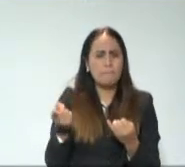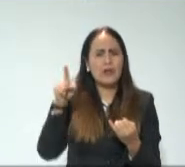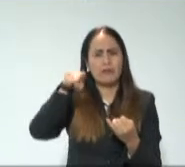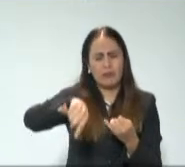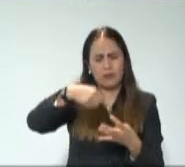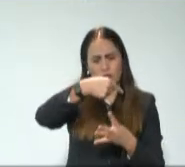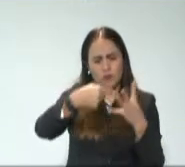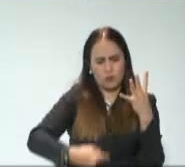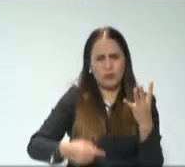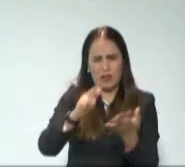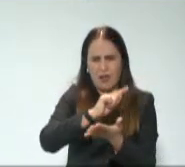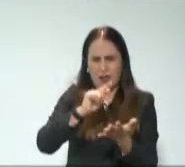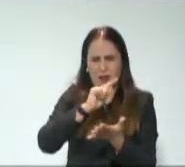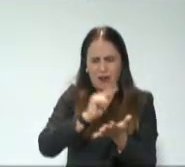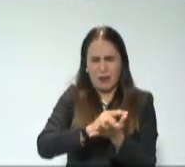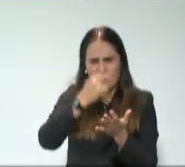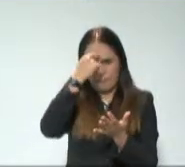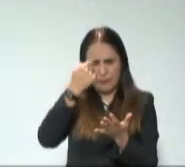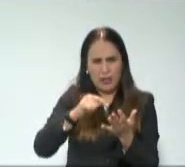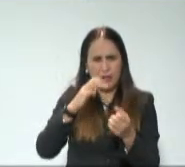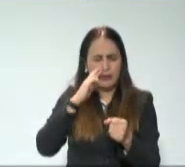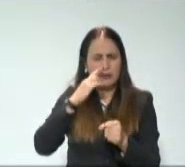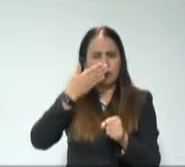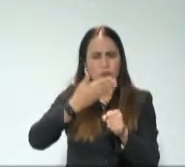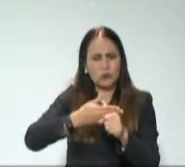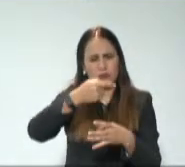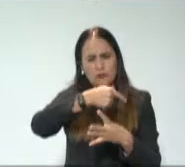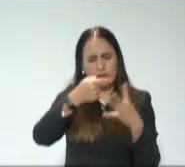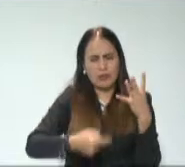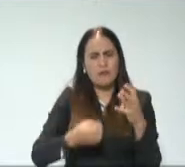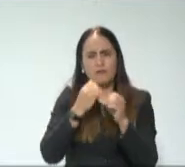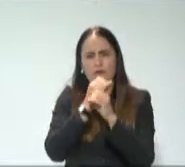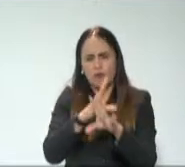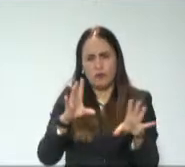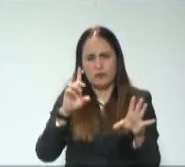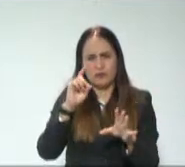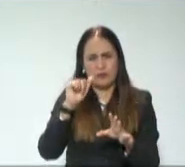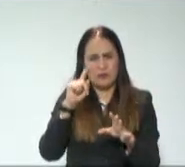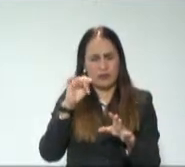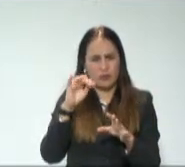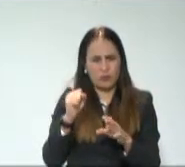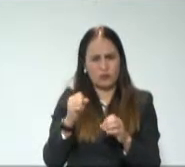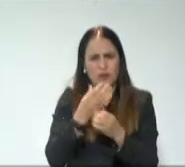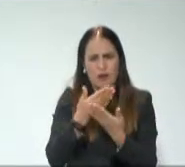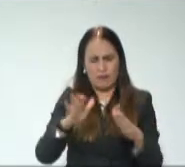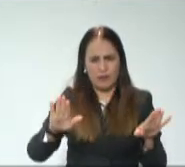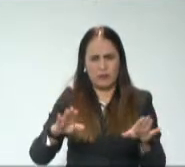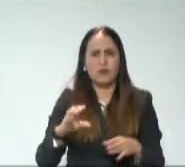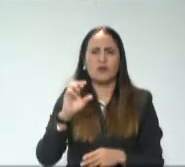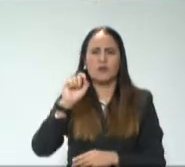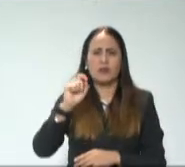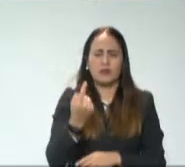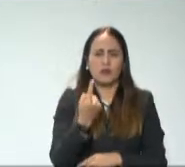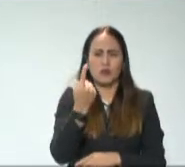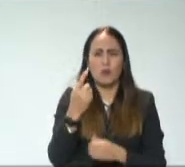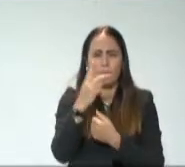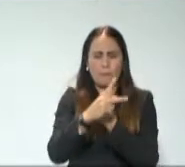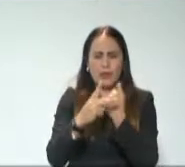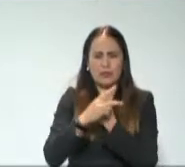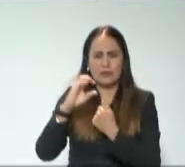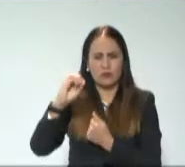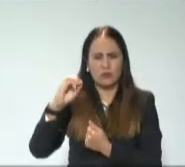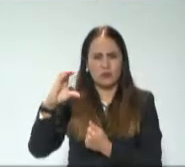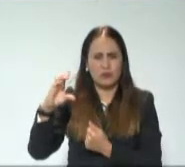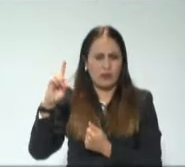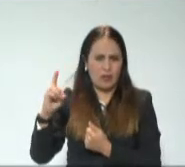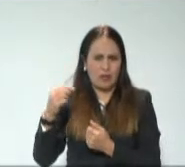los requisitos y o responsabilidades de datos abiertos del gobierno en 21 países de la ocde incluido